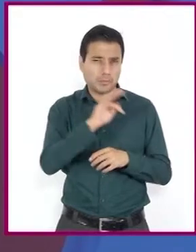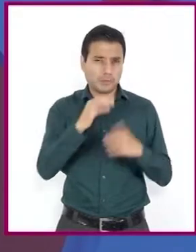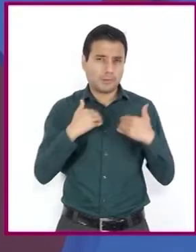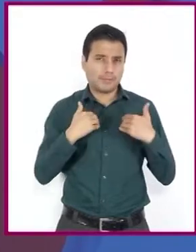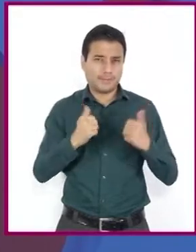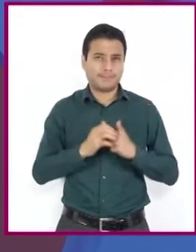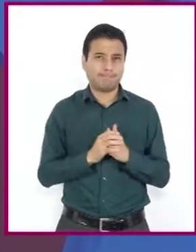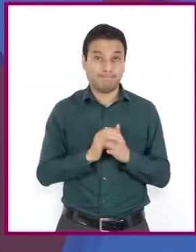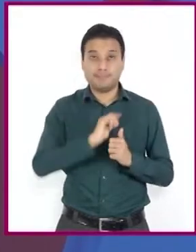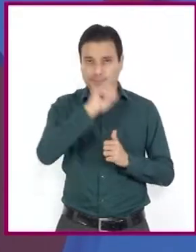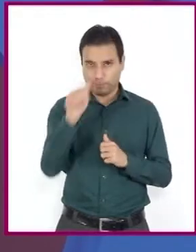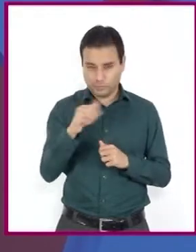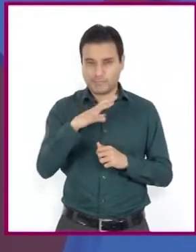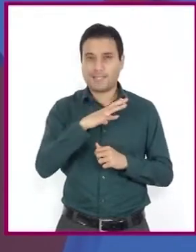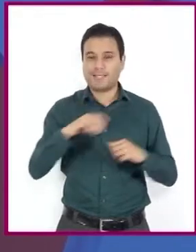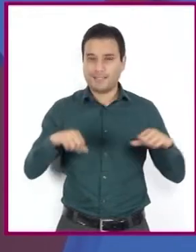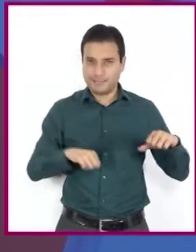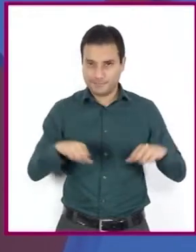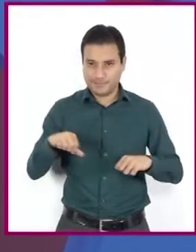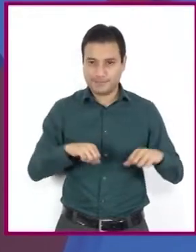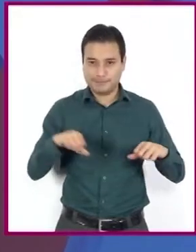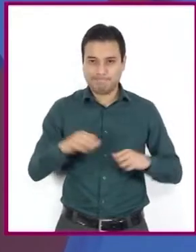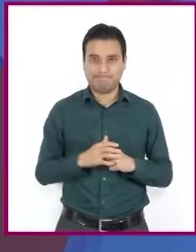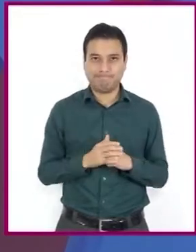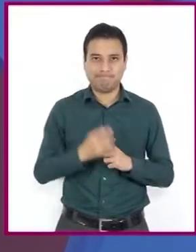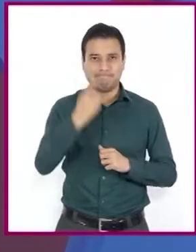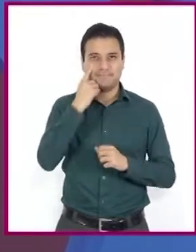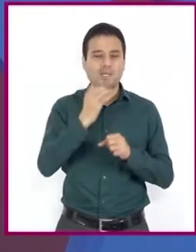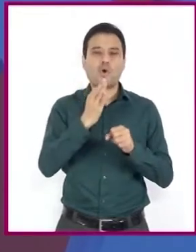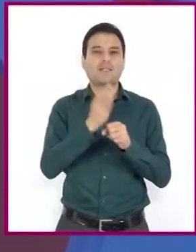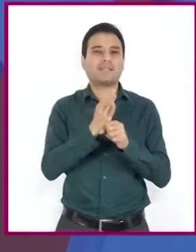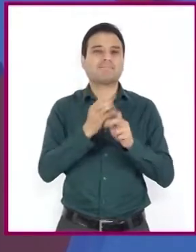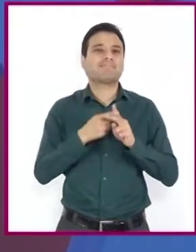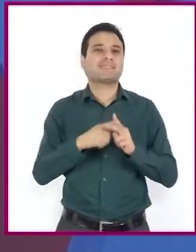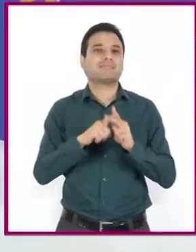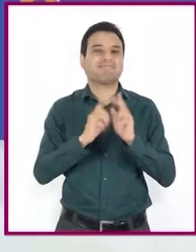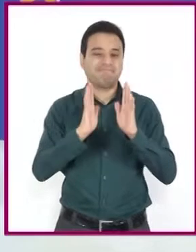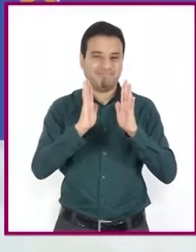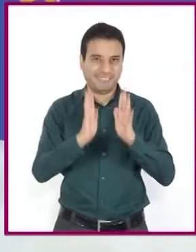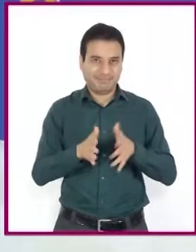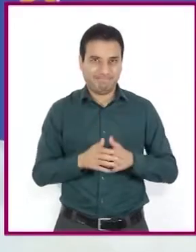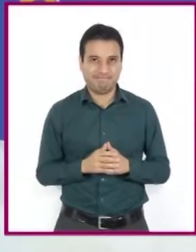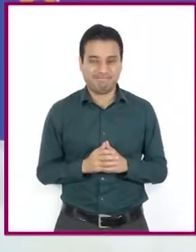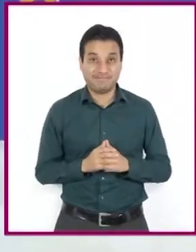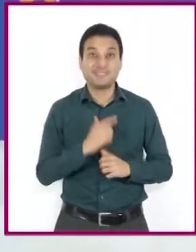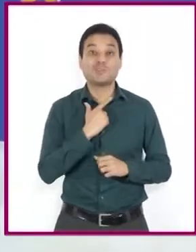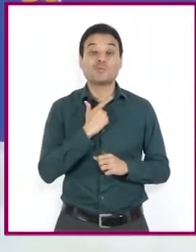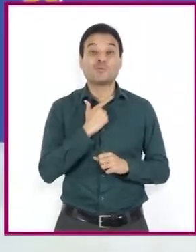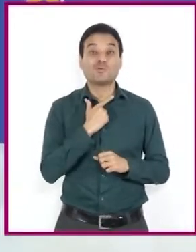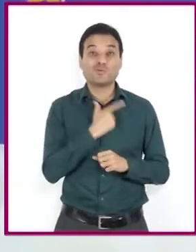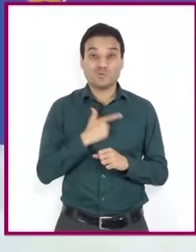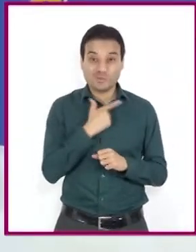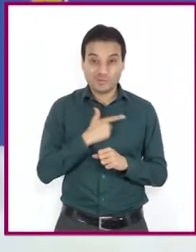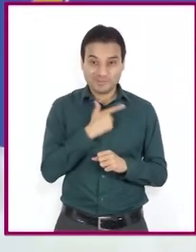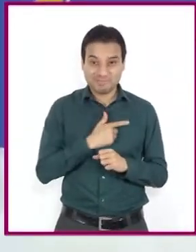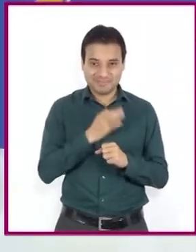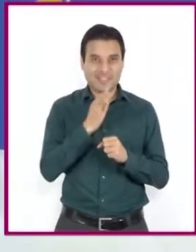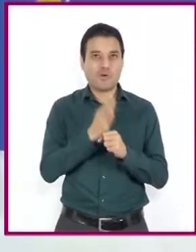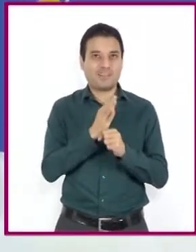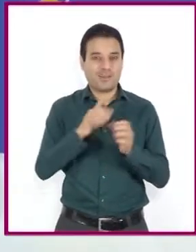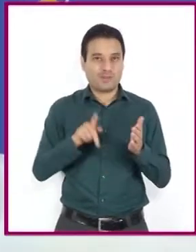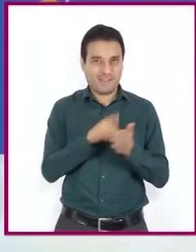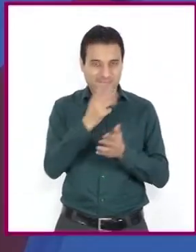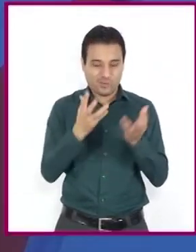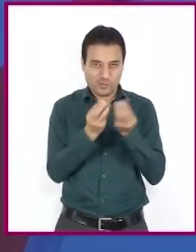planteará durante el desarrollo de la sesión. ¿Qué les parece si comenzamos? Qué gusto estar nuevamente con ustedes.